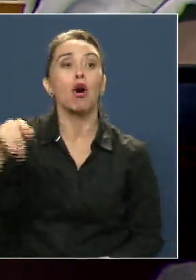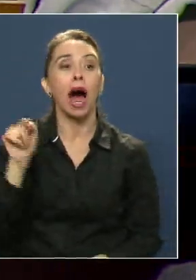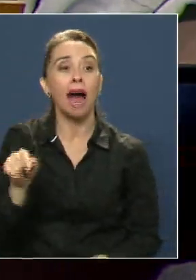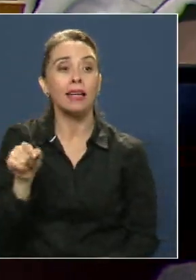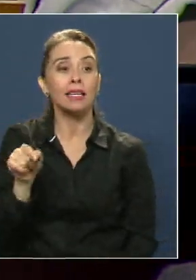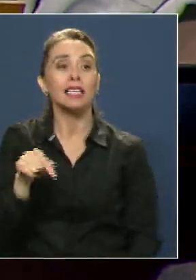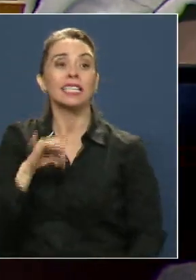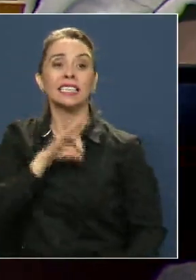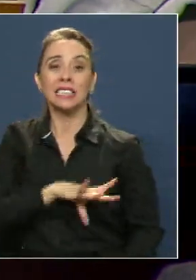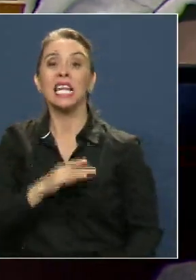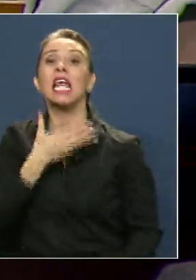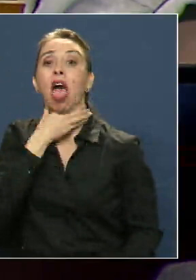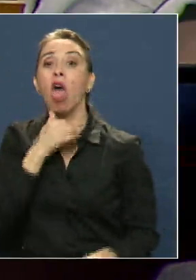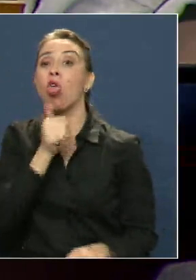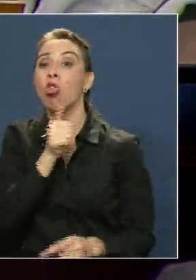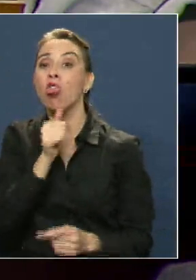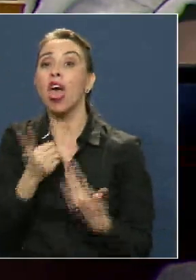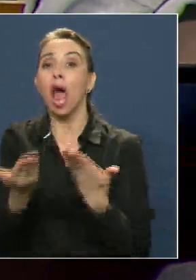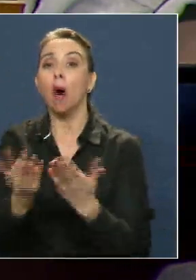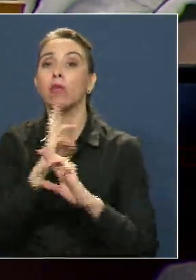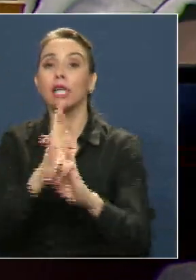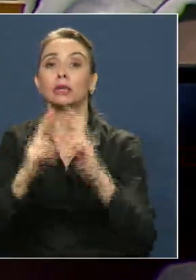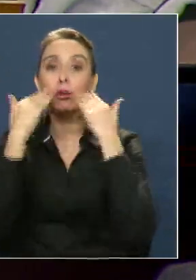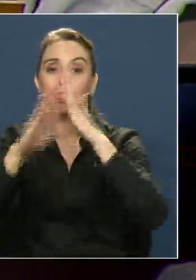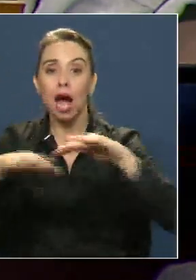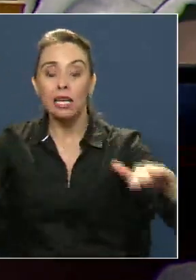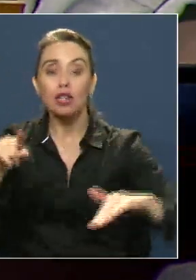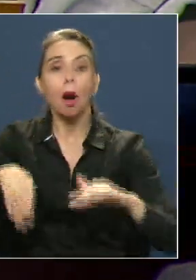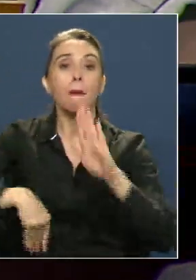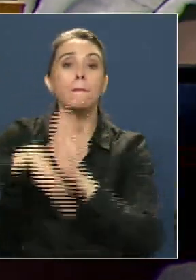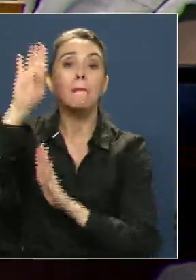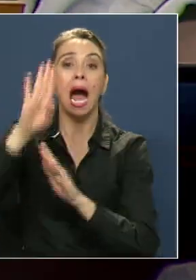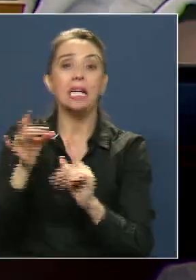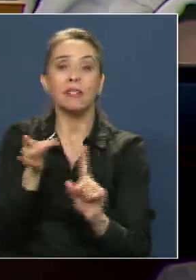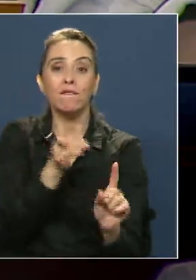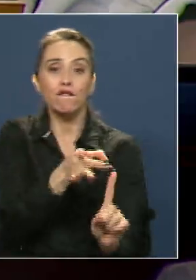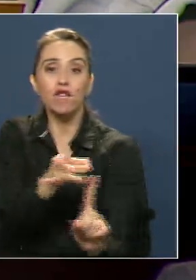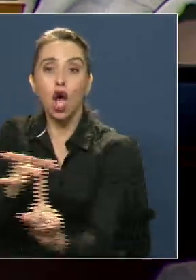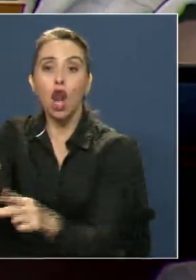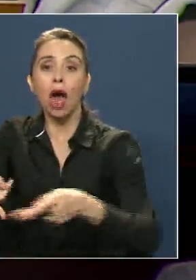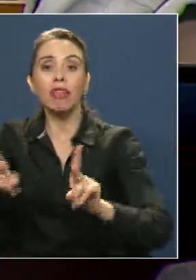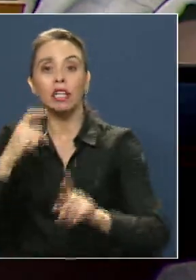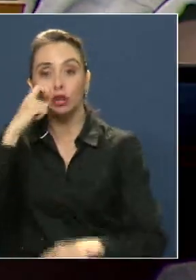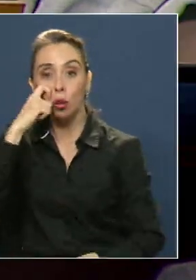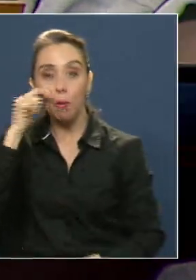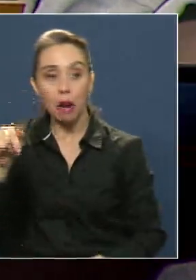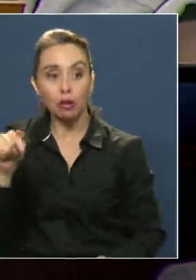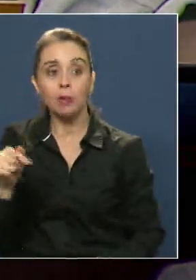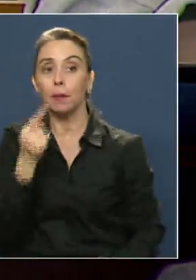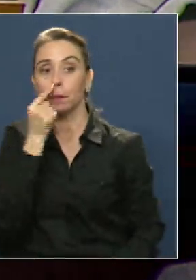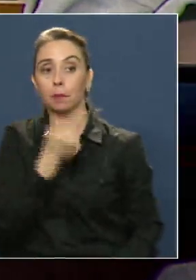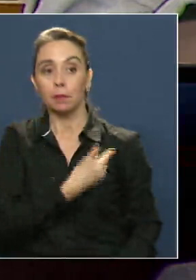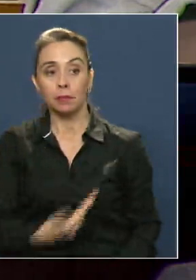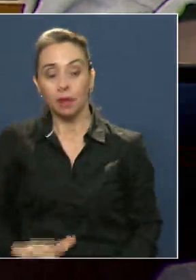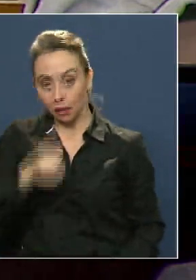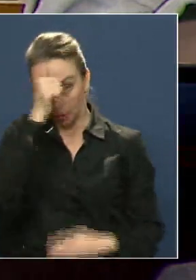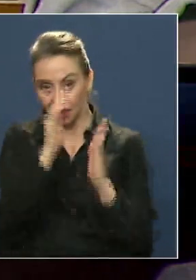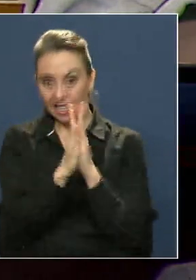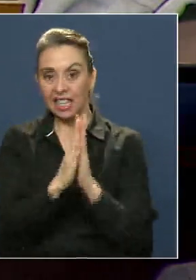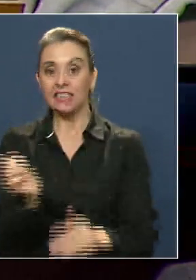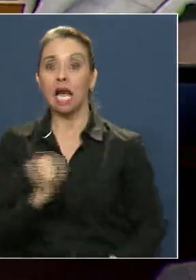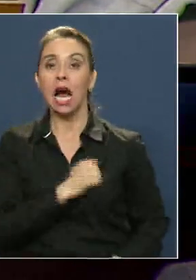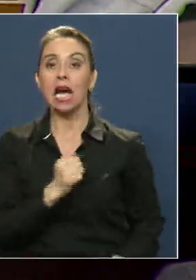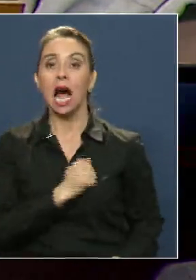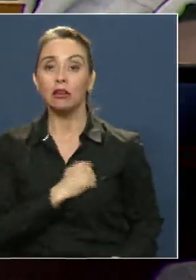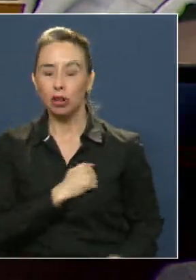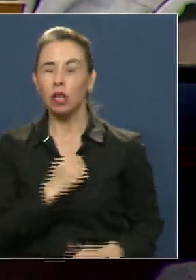ciertamente este país tiene una deuda en materia infantil. Allí ocurren las mayores violaciones de derechos humanos. Y también, presidente, vuelvo al punto, a la Iglesia Católica.